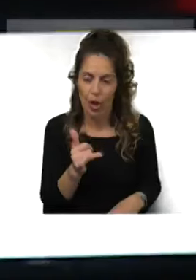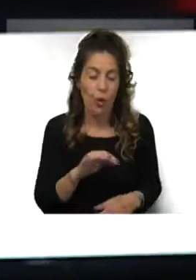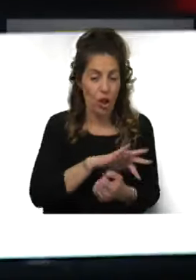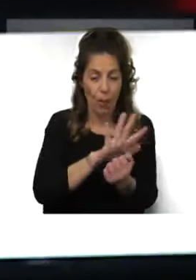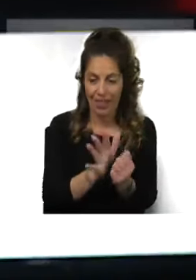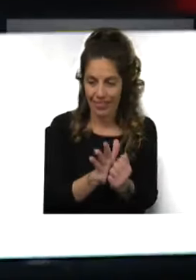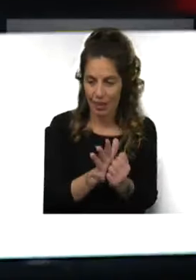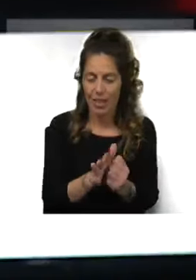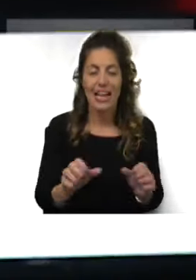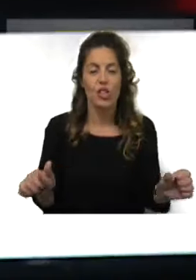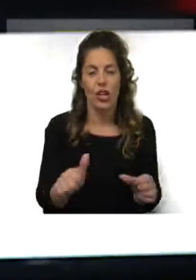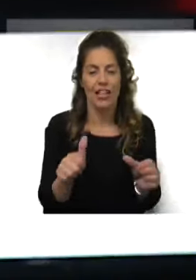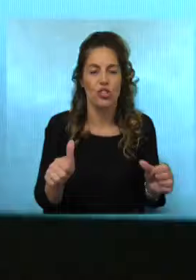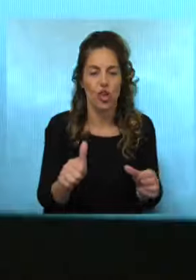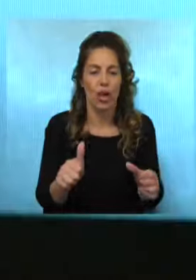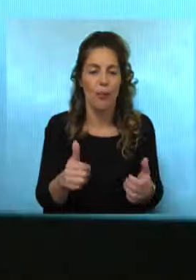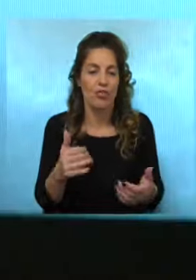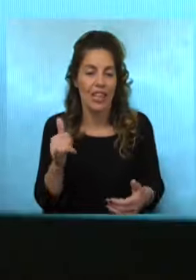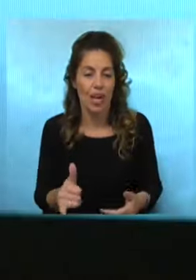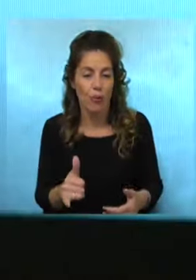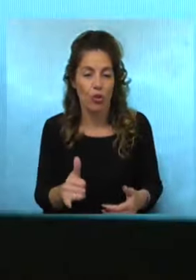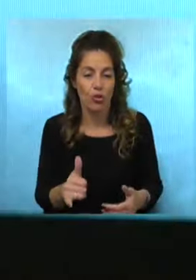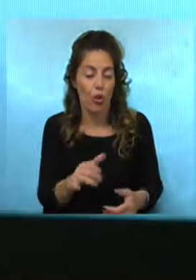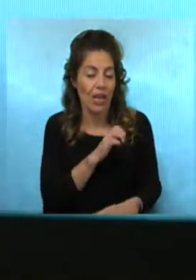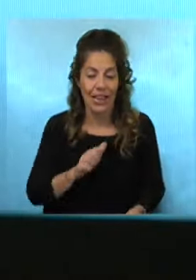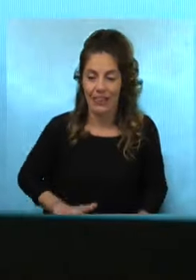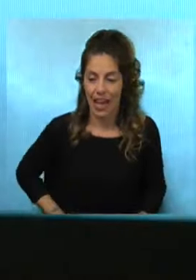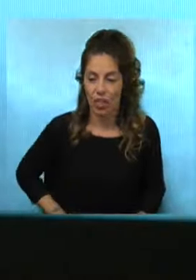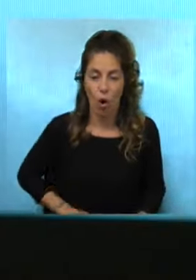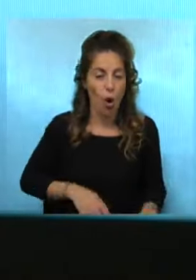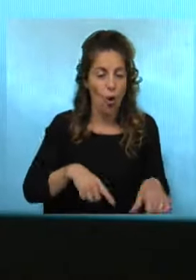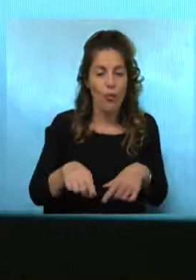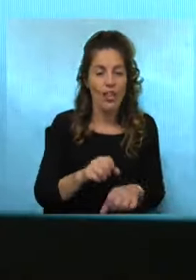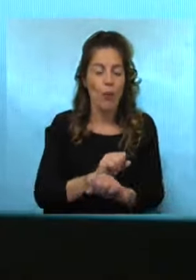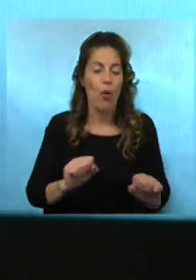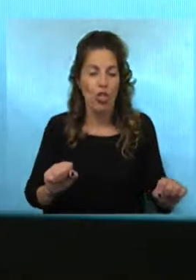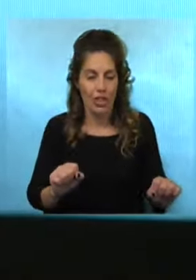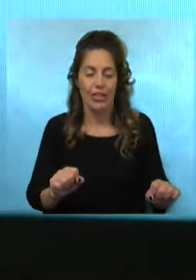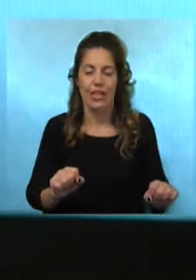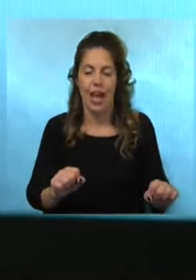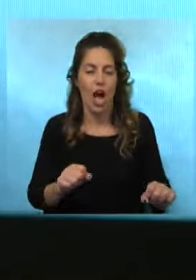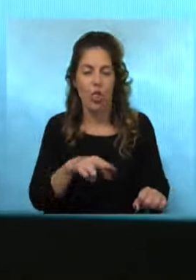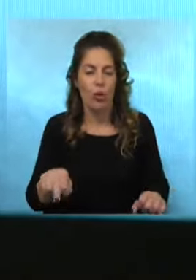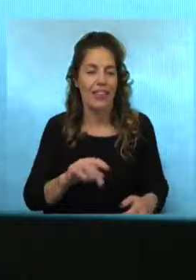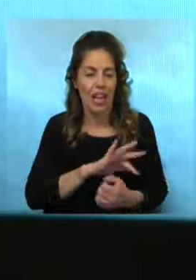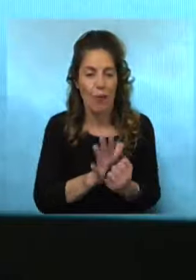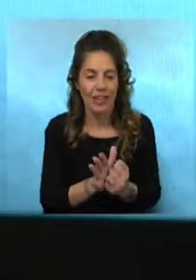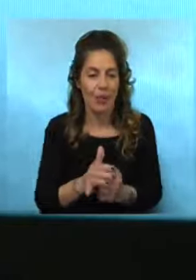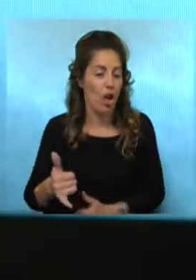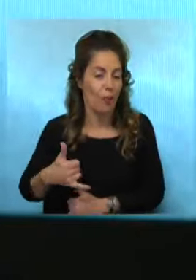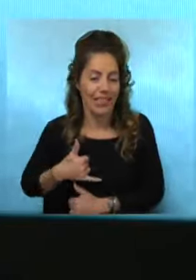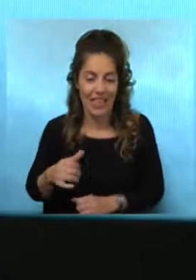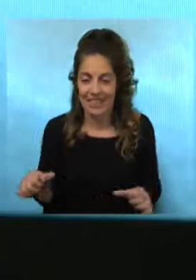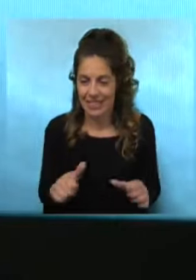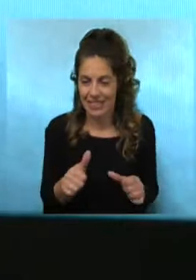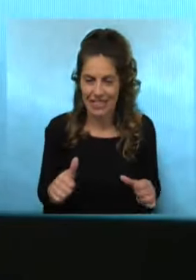que hicieron acciones que uno dice Bueno pero si tenemos todo un aparato Estatal toda una burocracia que podría por ejemplo eh durante la pandemia los militares hicieron